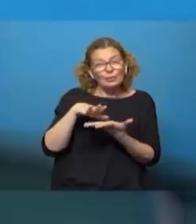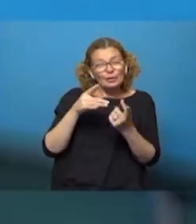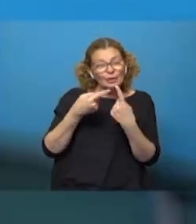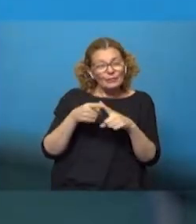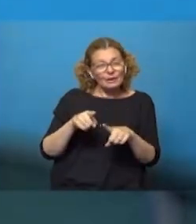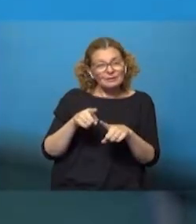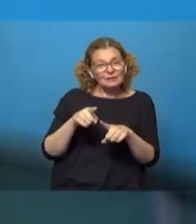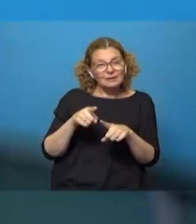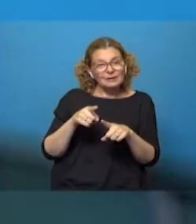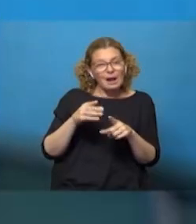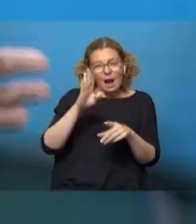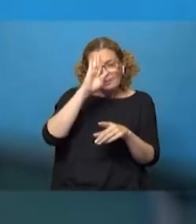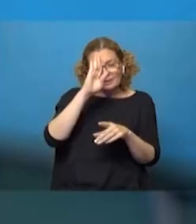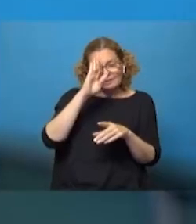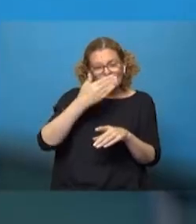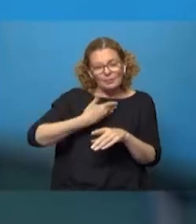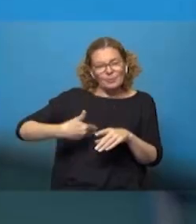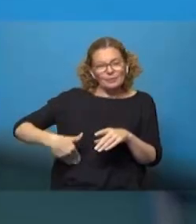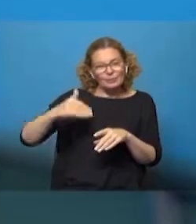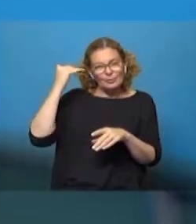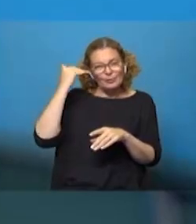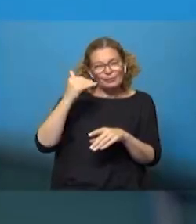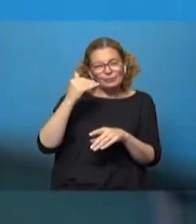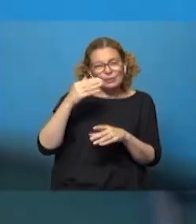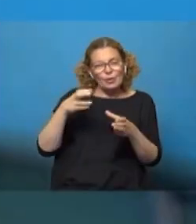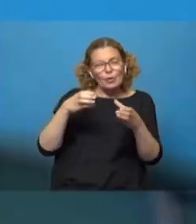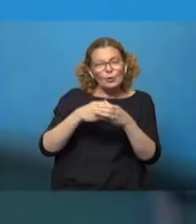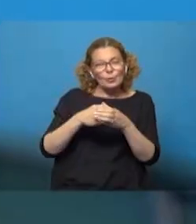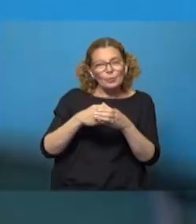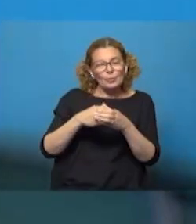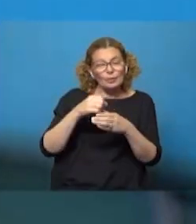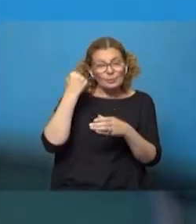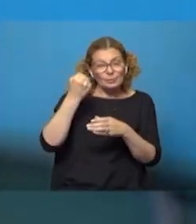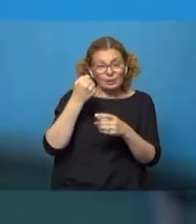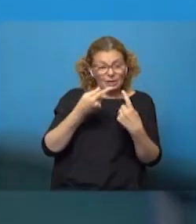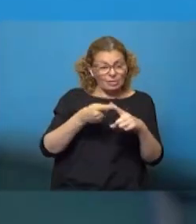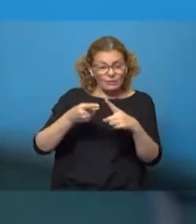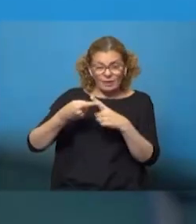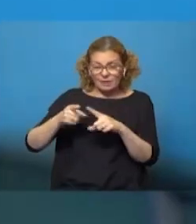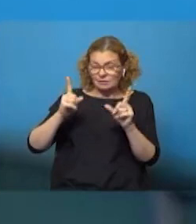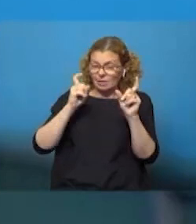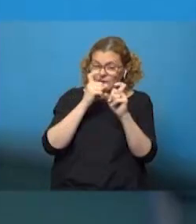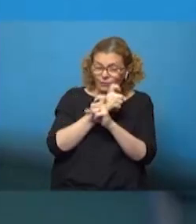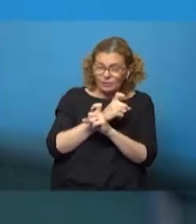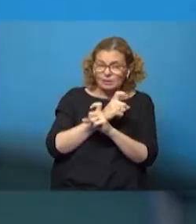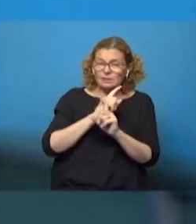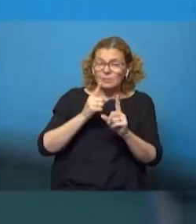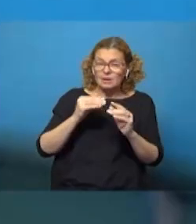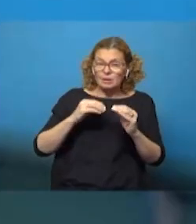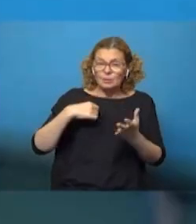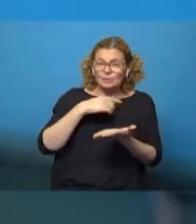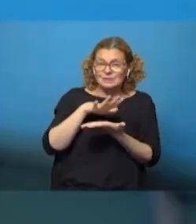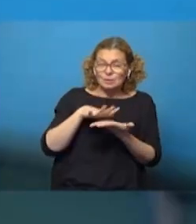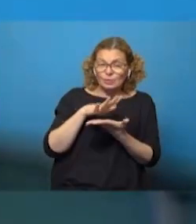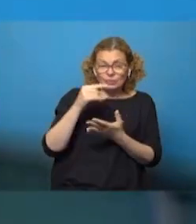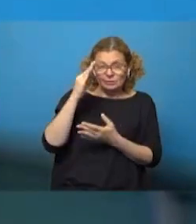la formación docente te permite manejar grupos de alumnos importantes diversos complicados y ponerlos en situación de